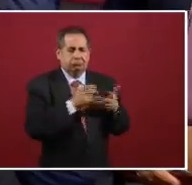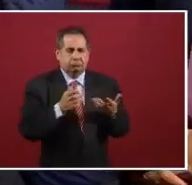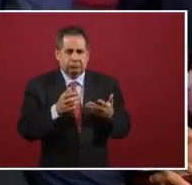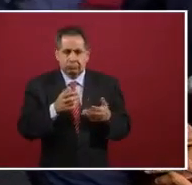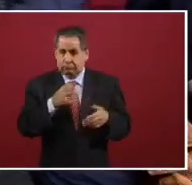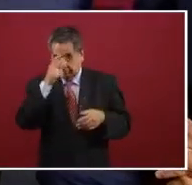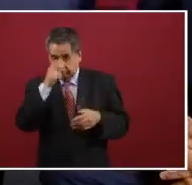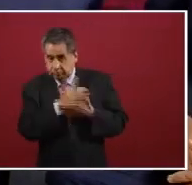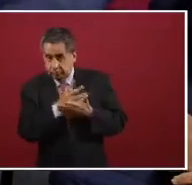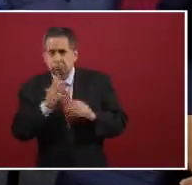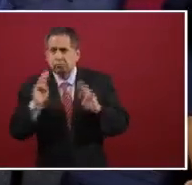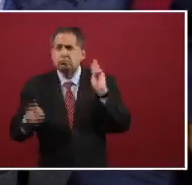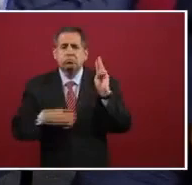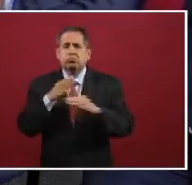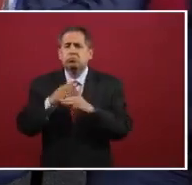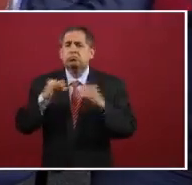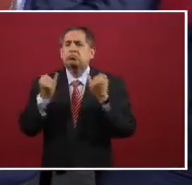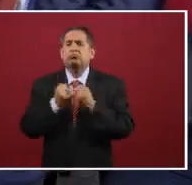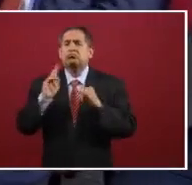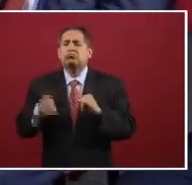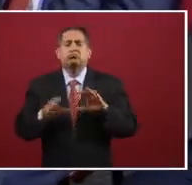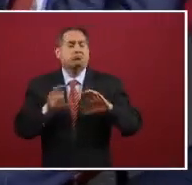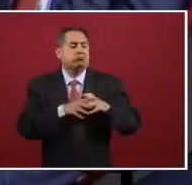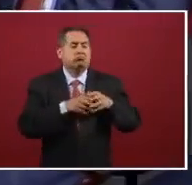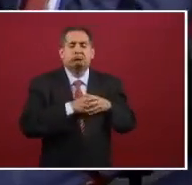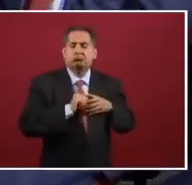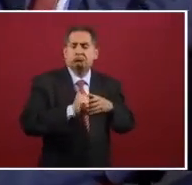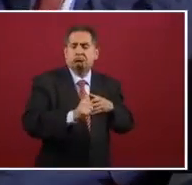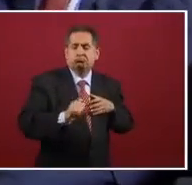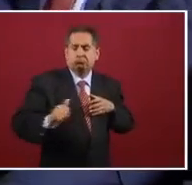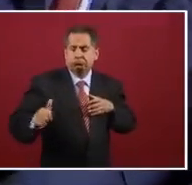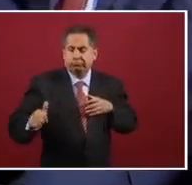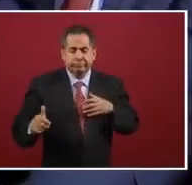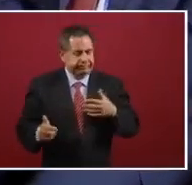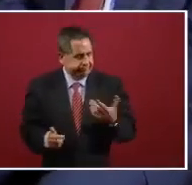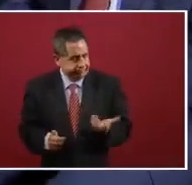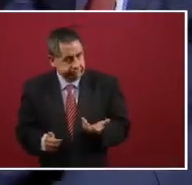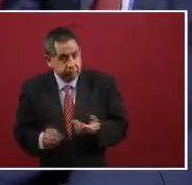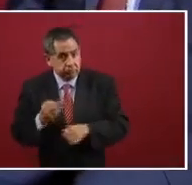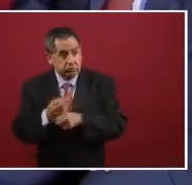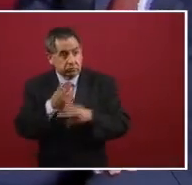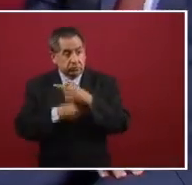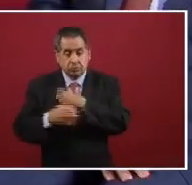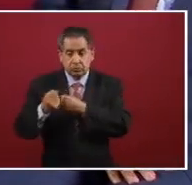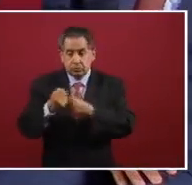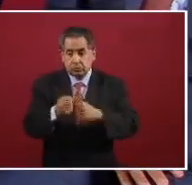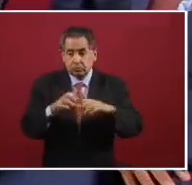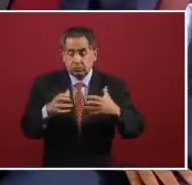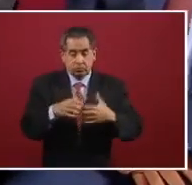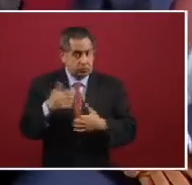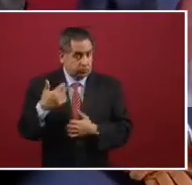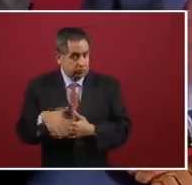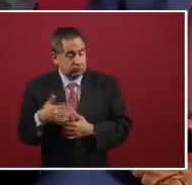Y toma fuerza agarrar esas